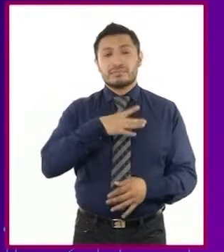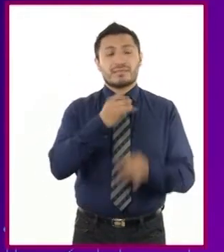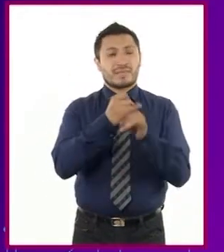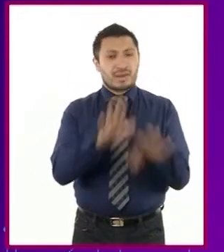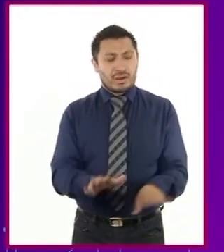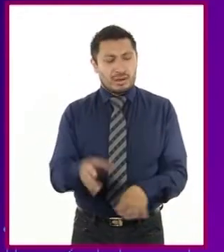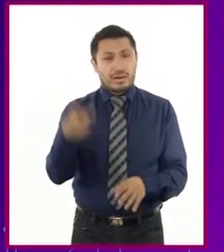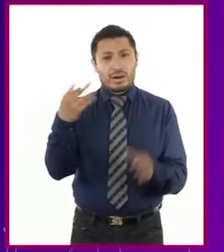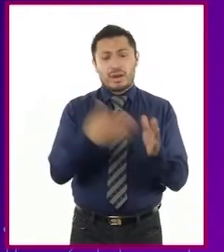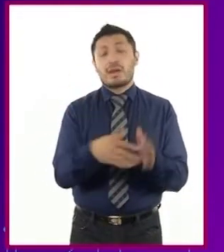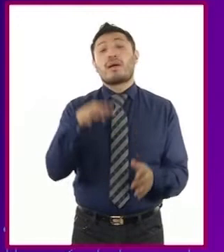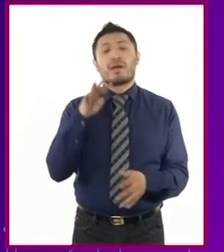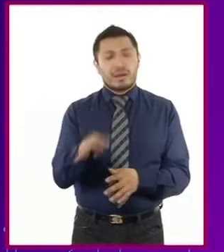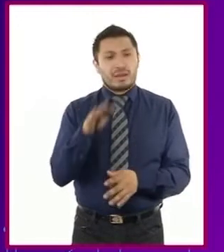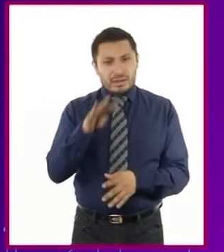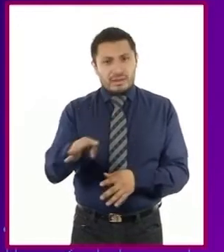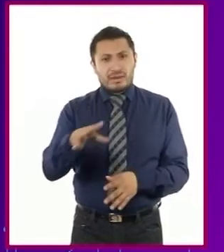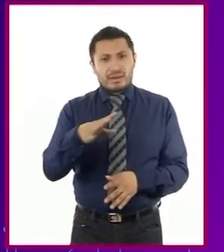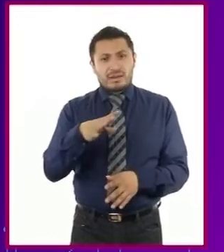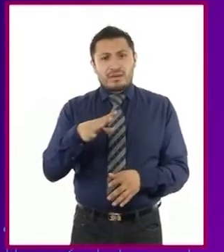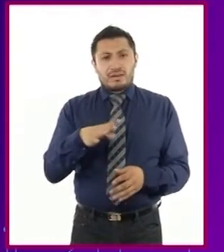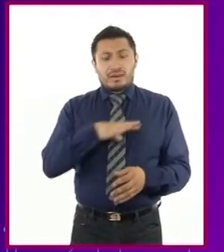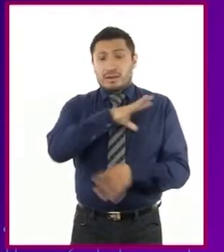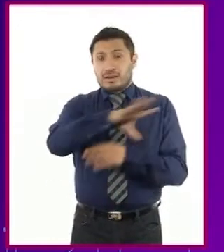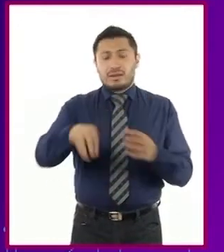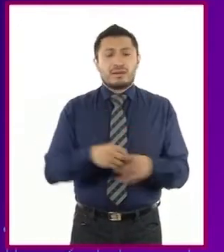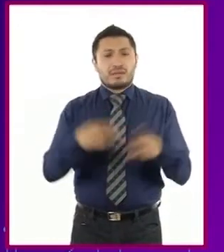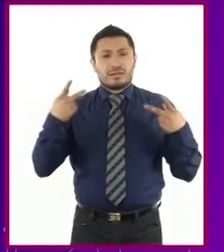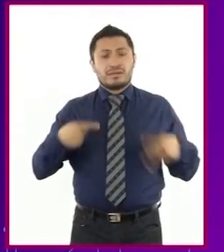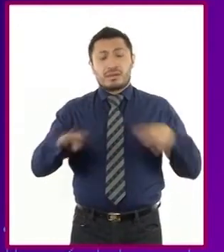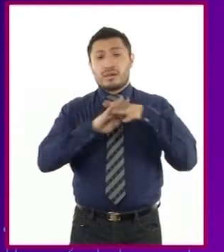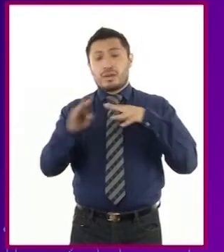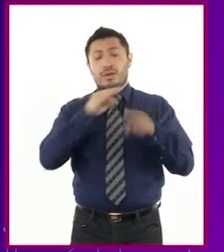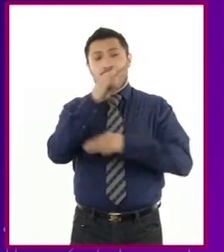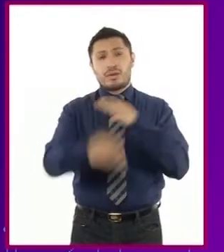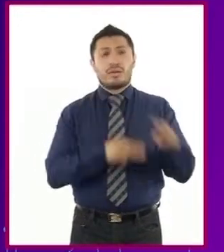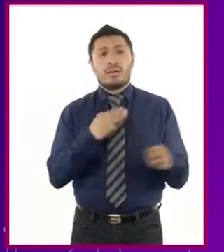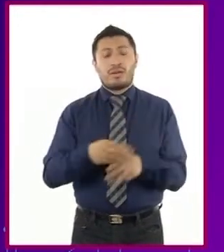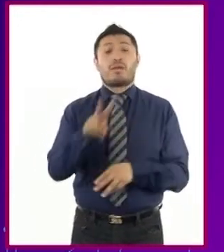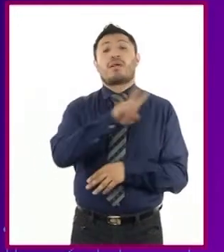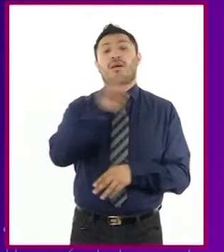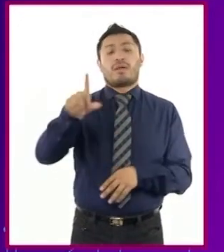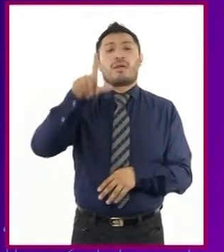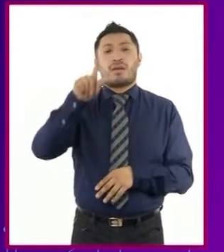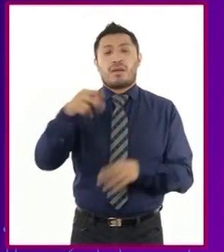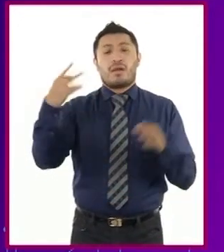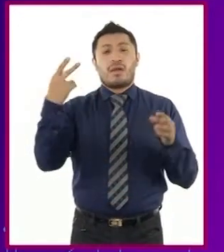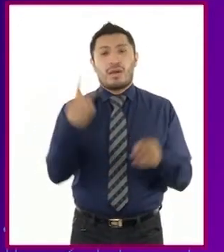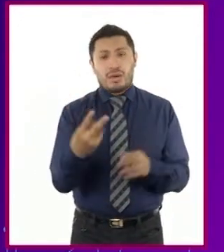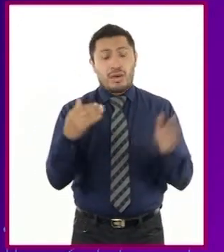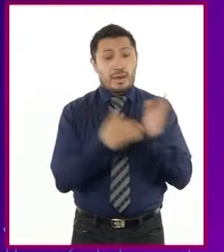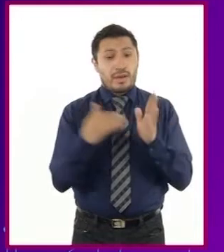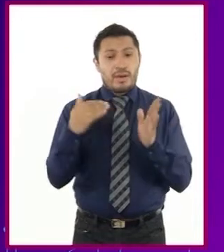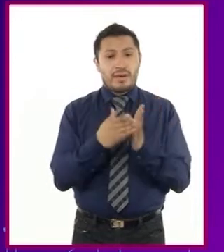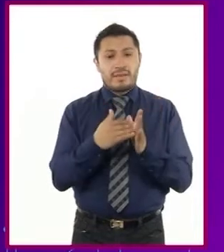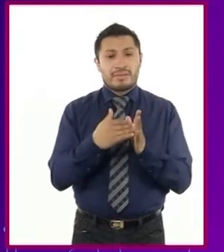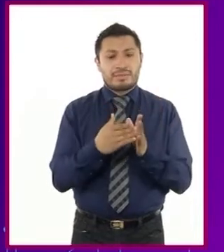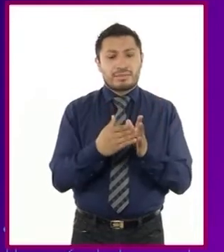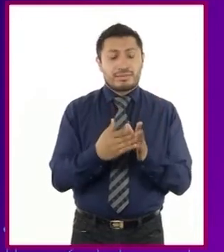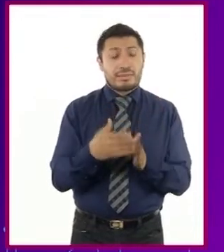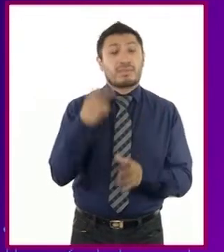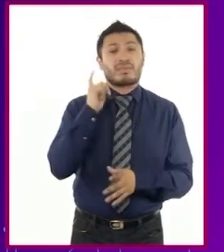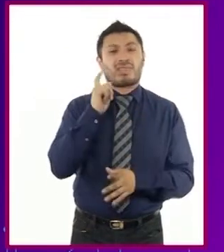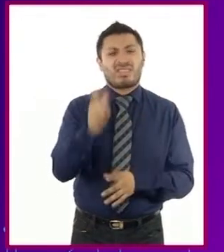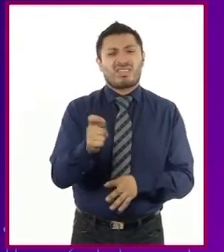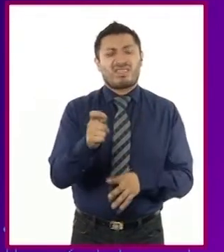de que en 2019 el total de migrantes en el mundo era de 272 millones. Es